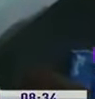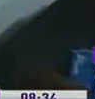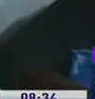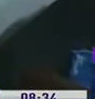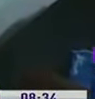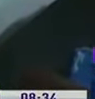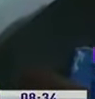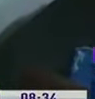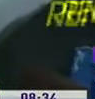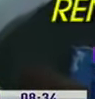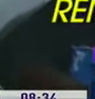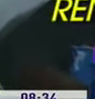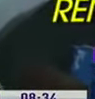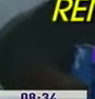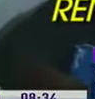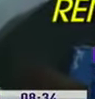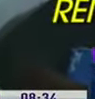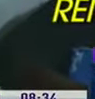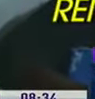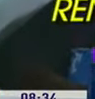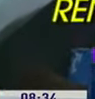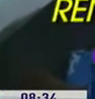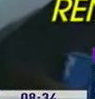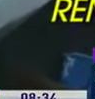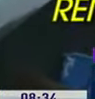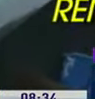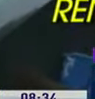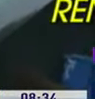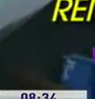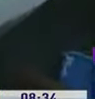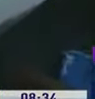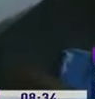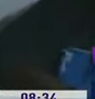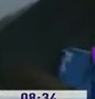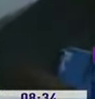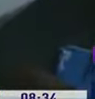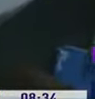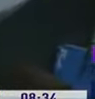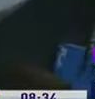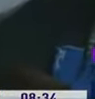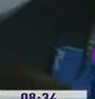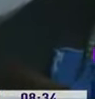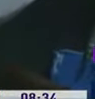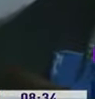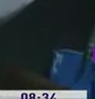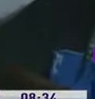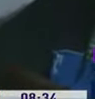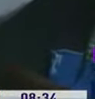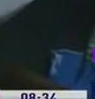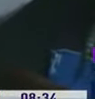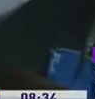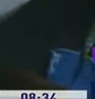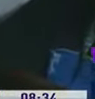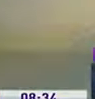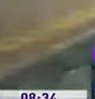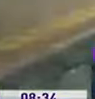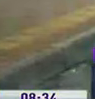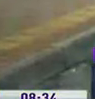pasa? Todavía está reenrinado esto ya. Embocinado. Todo ya listo, full. Embocinado el pistón. Todo full